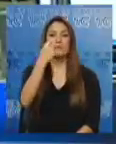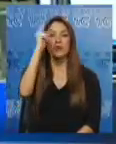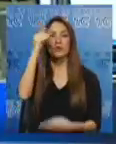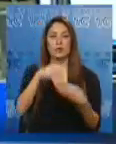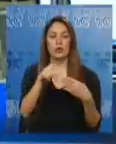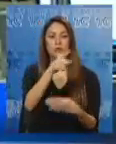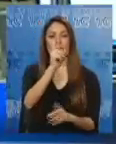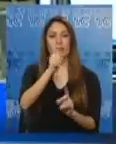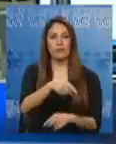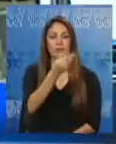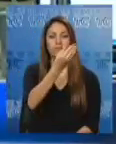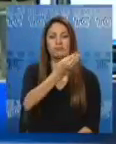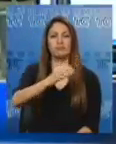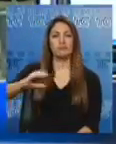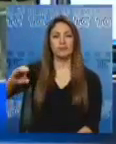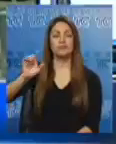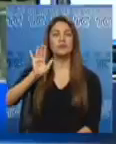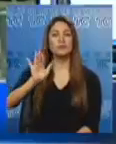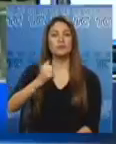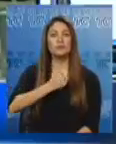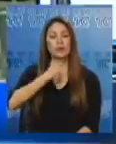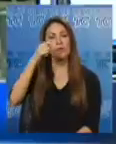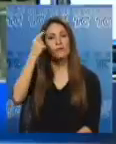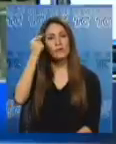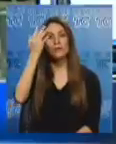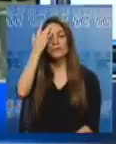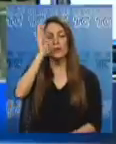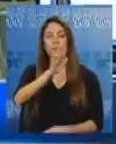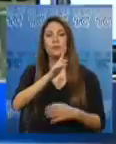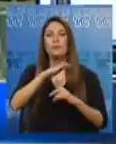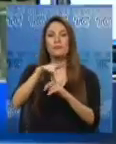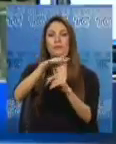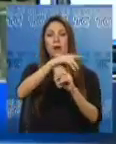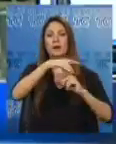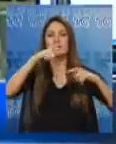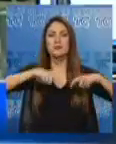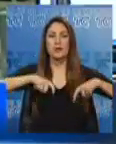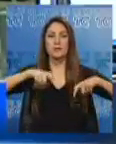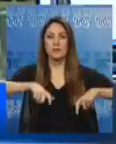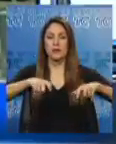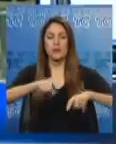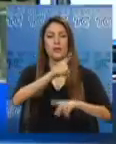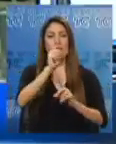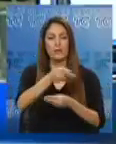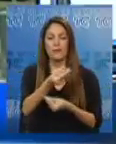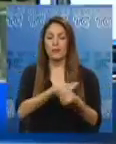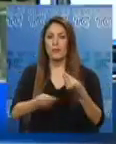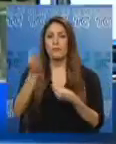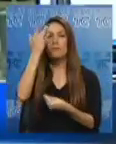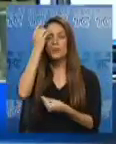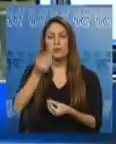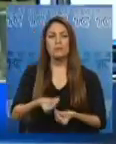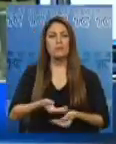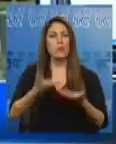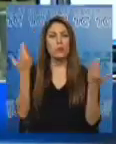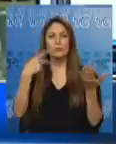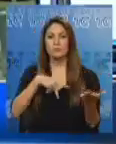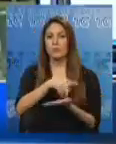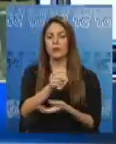de dólares por la compra de los terrenos donde fue construido el Parque Samanes. Esa cantidad corresponde al valor que se habría pagado en exceso.